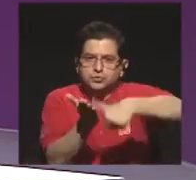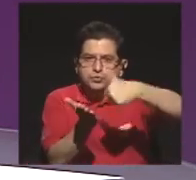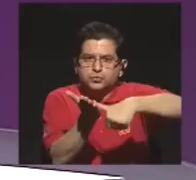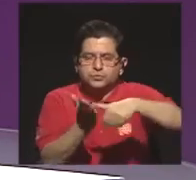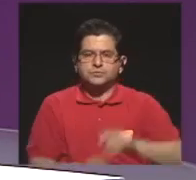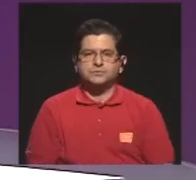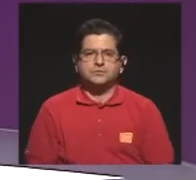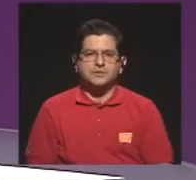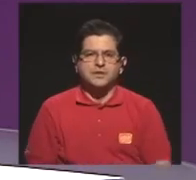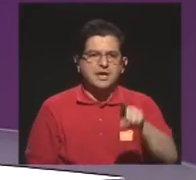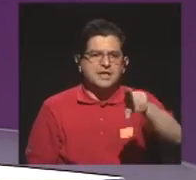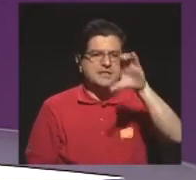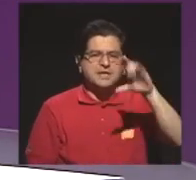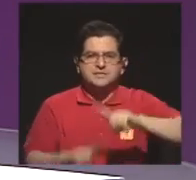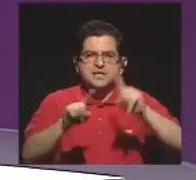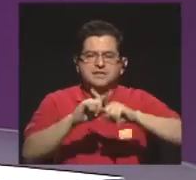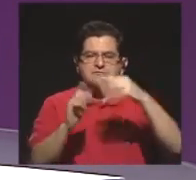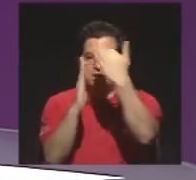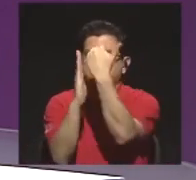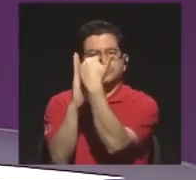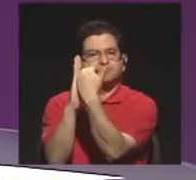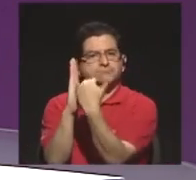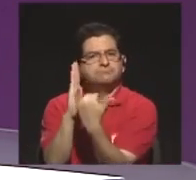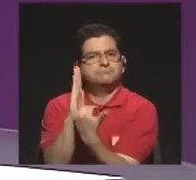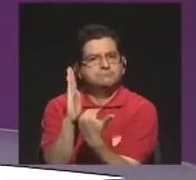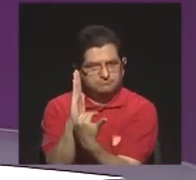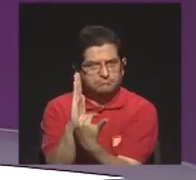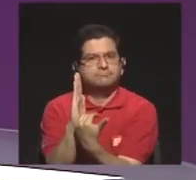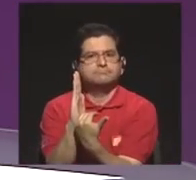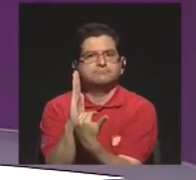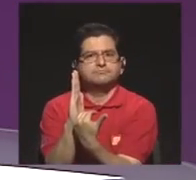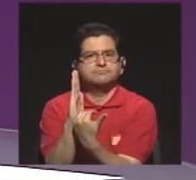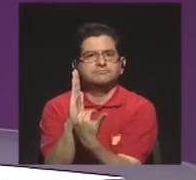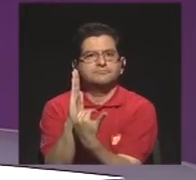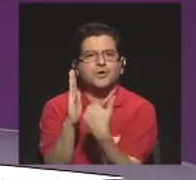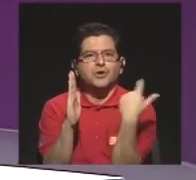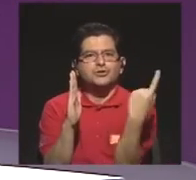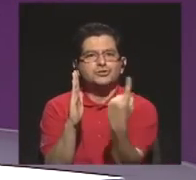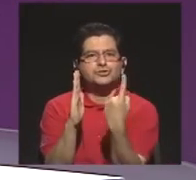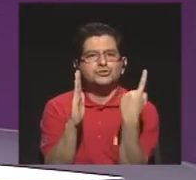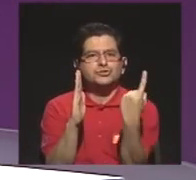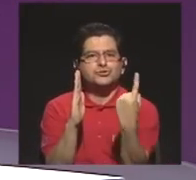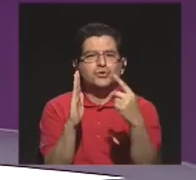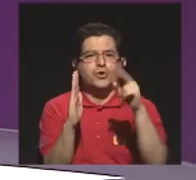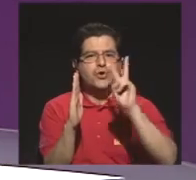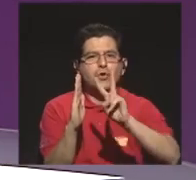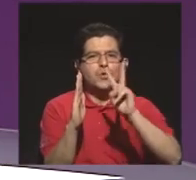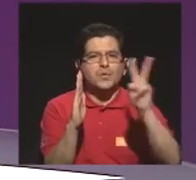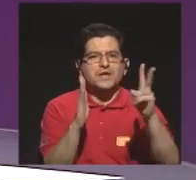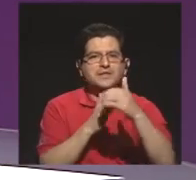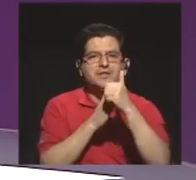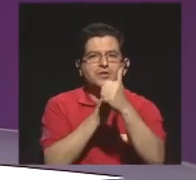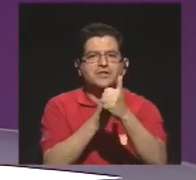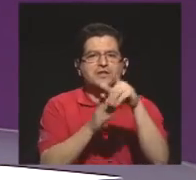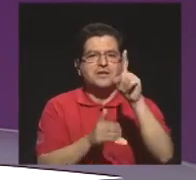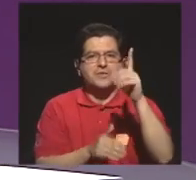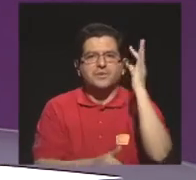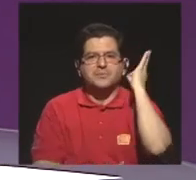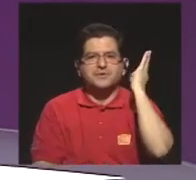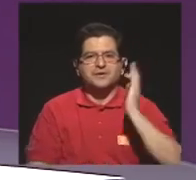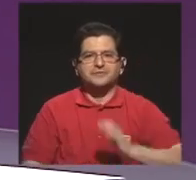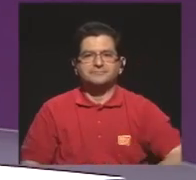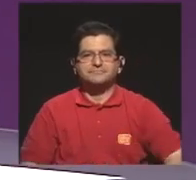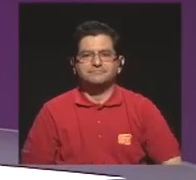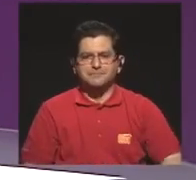De 100 nóminas, ¿verdad? Es decir, papeletas, solamente 22 fueron encabezadas por mujeres.